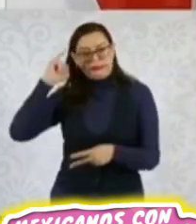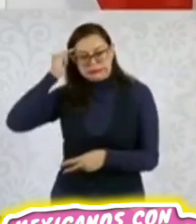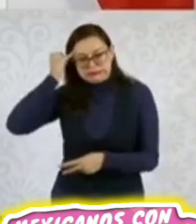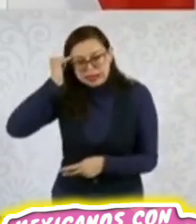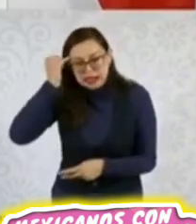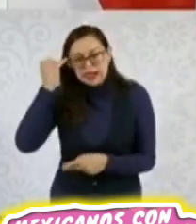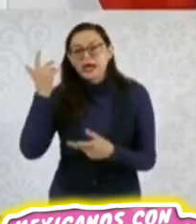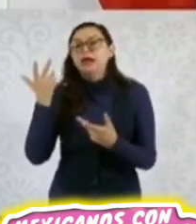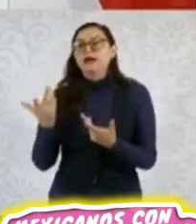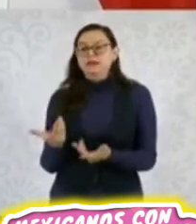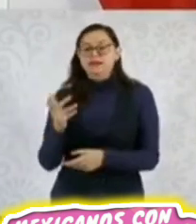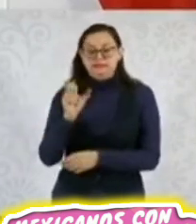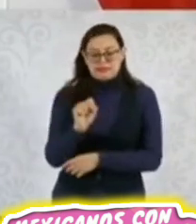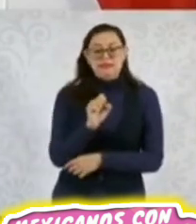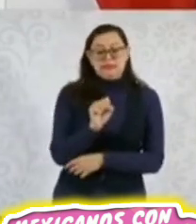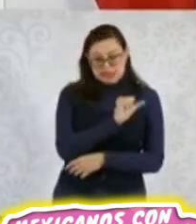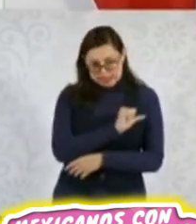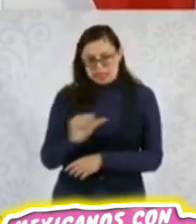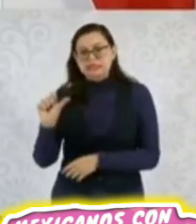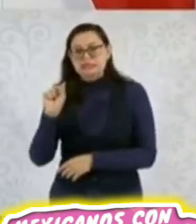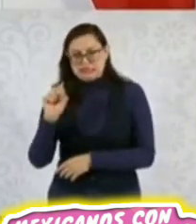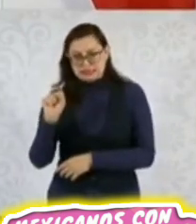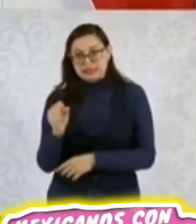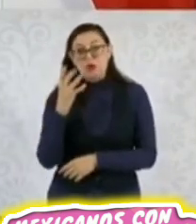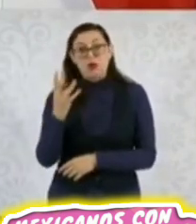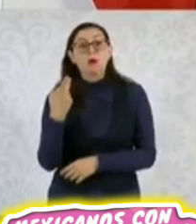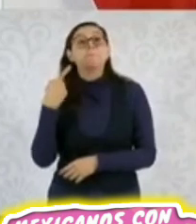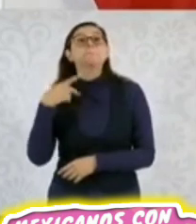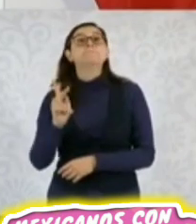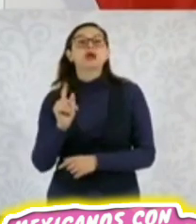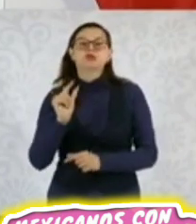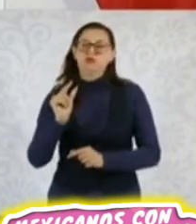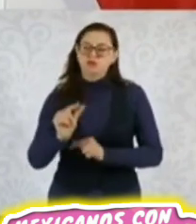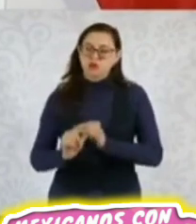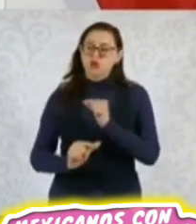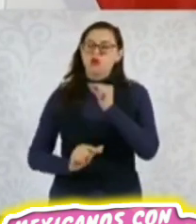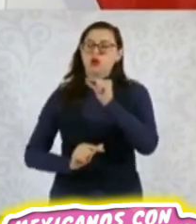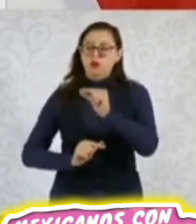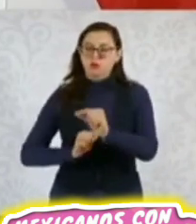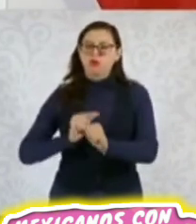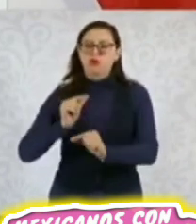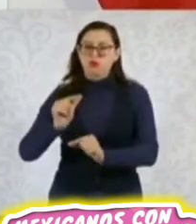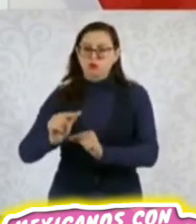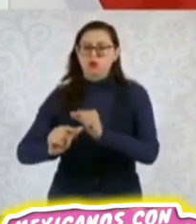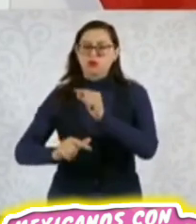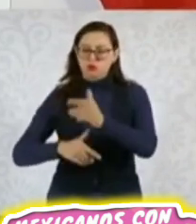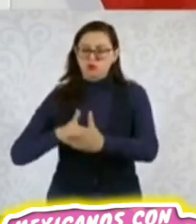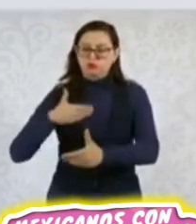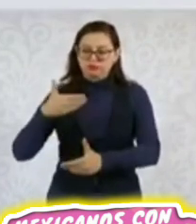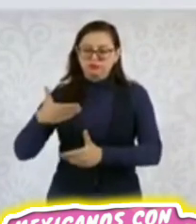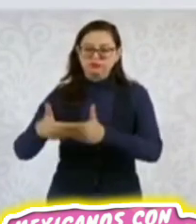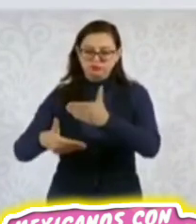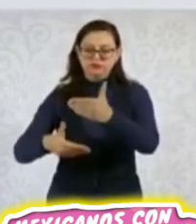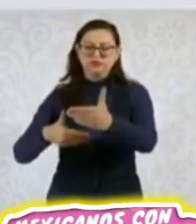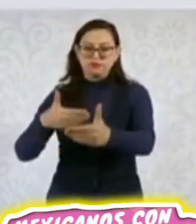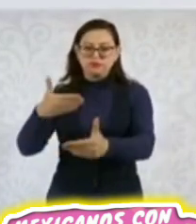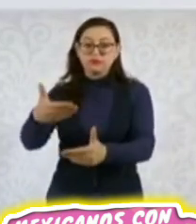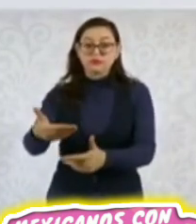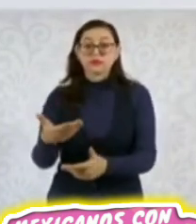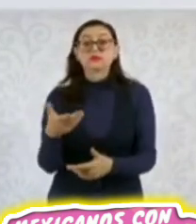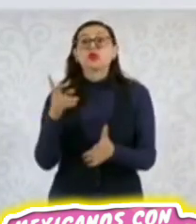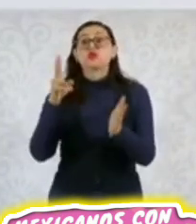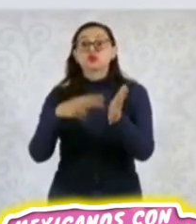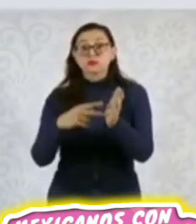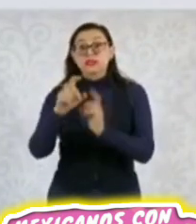gradual. El próximo año inicia 63, 64 y en el 2026 ya sería para todas